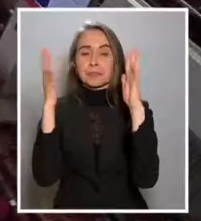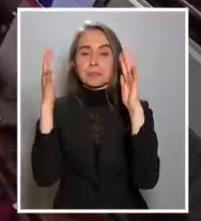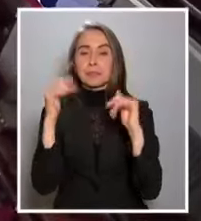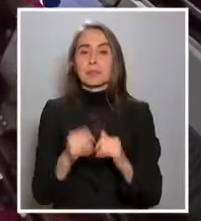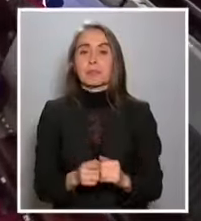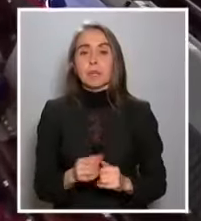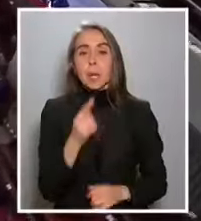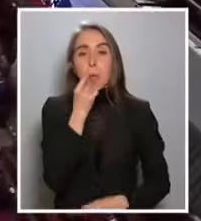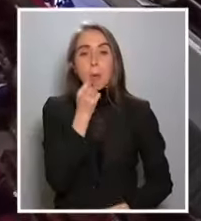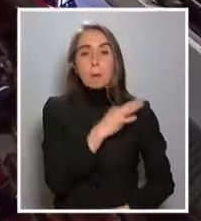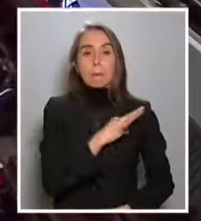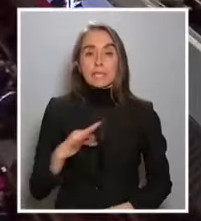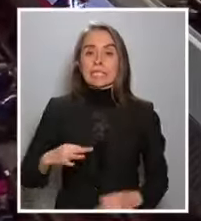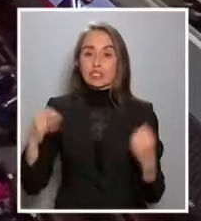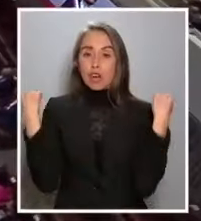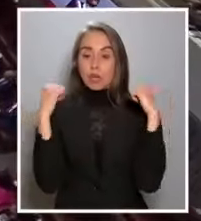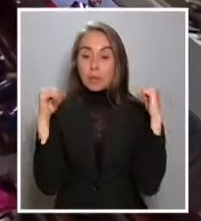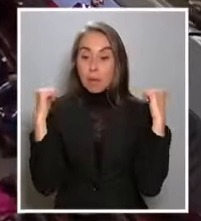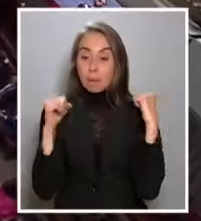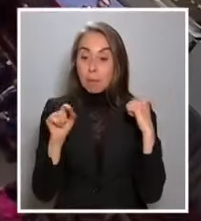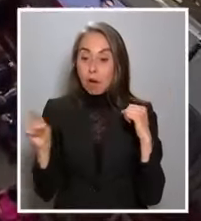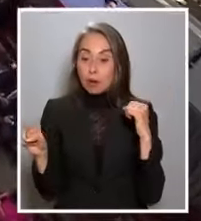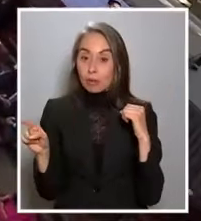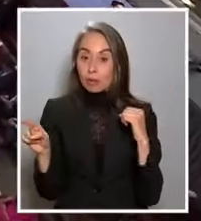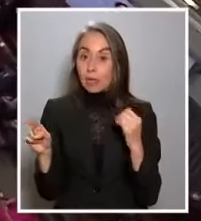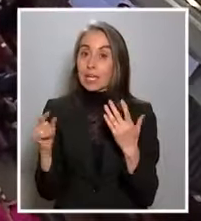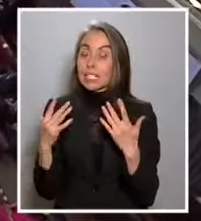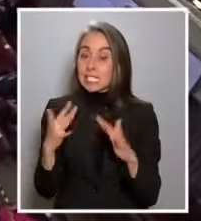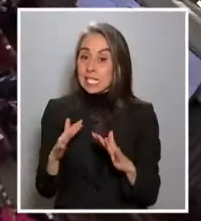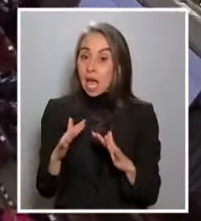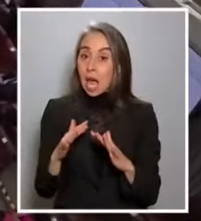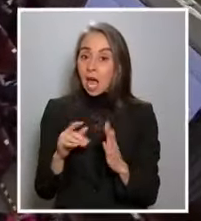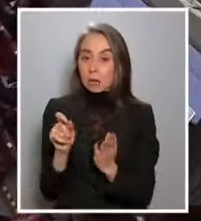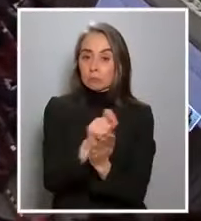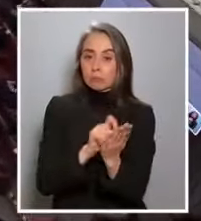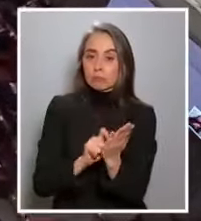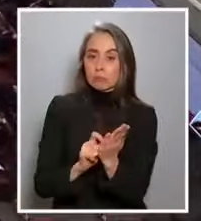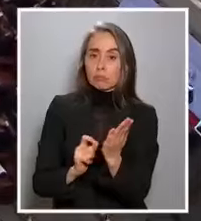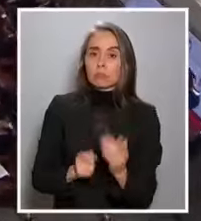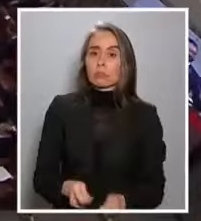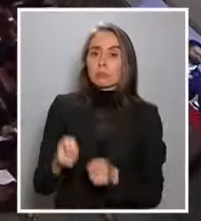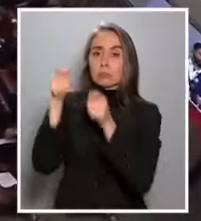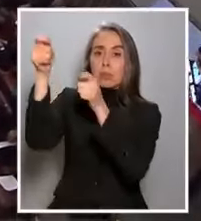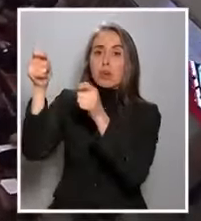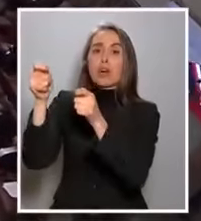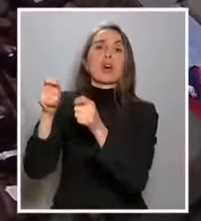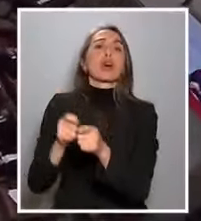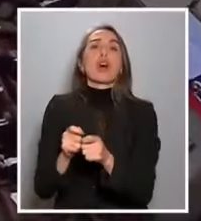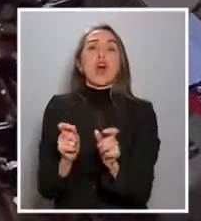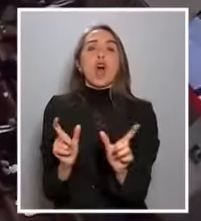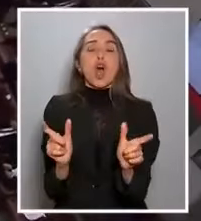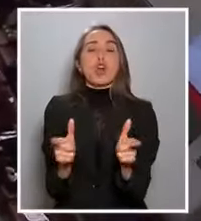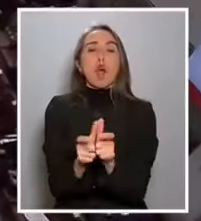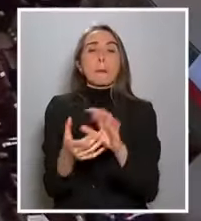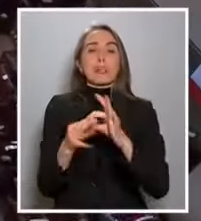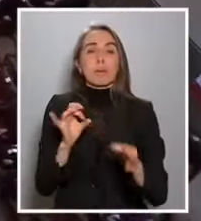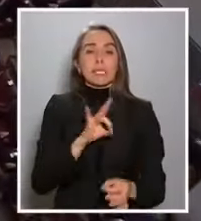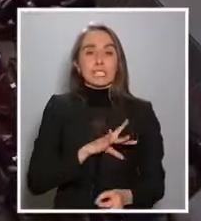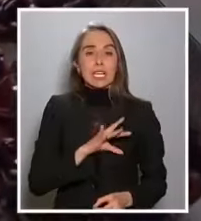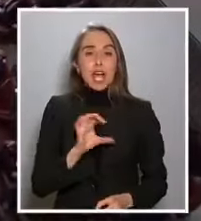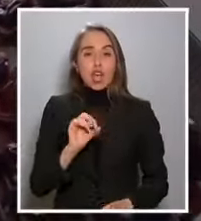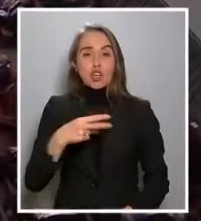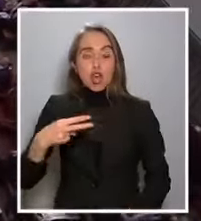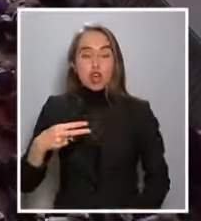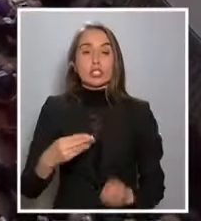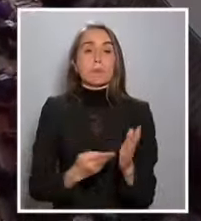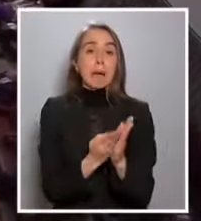el ministro de Deporte ya ha formalizado ante el Comité Olímpico de Chile nuestra disposición para iniciar el